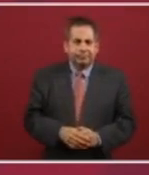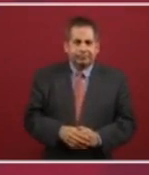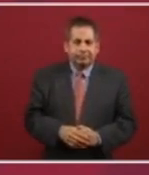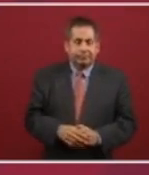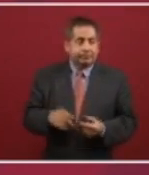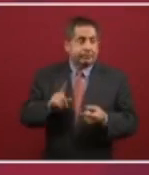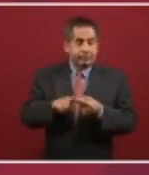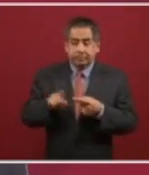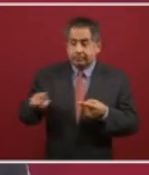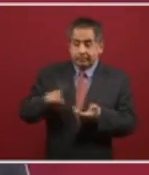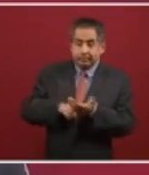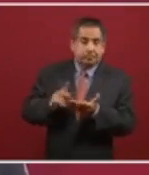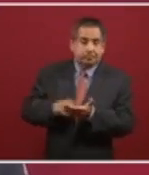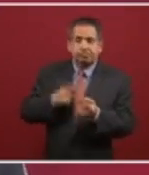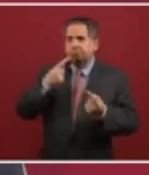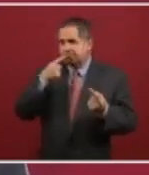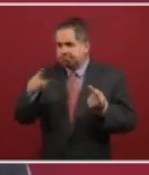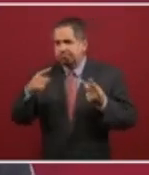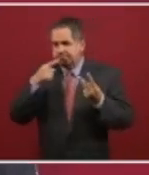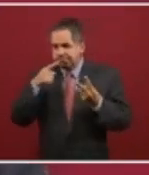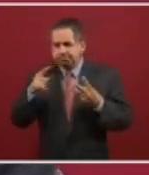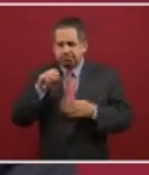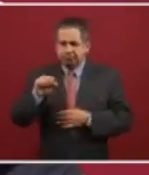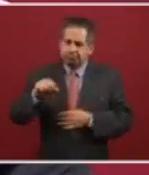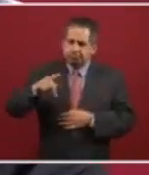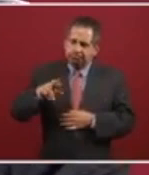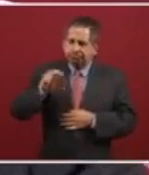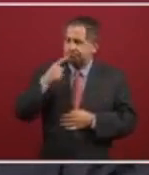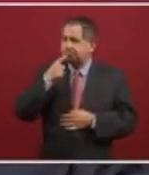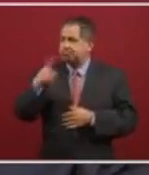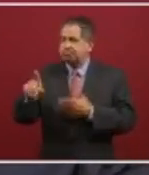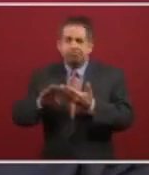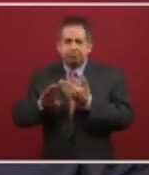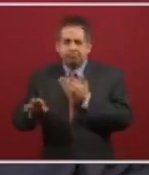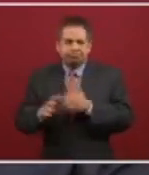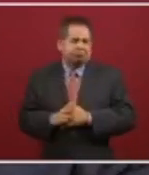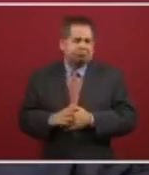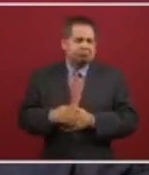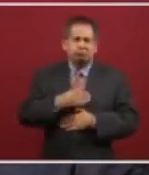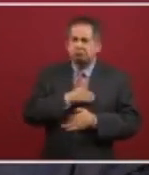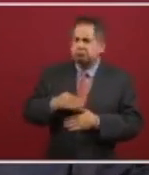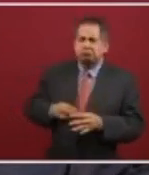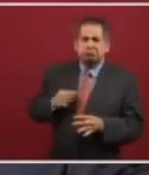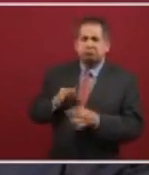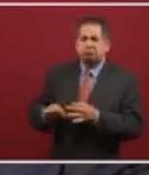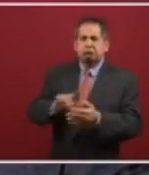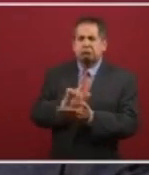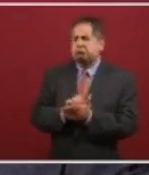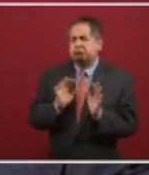Amparo tras amparo, pero pues vamos a cumplir con la ley y no va a haber ningún problema.